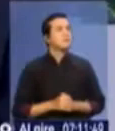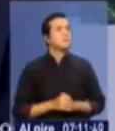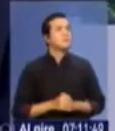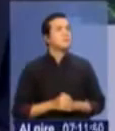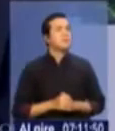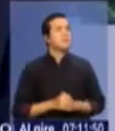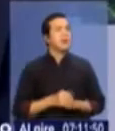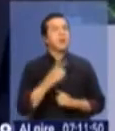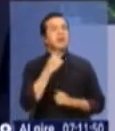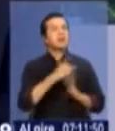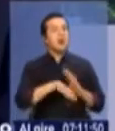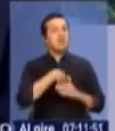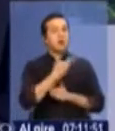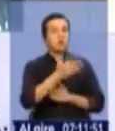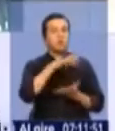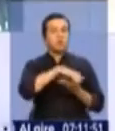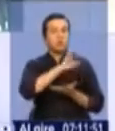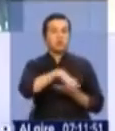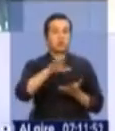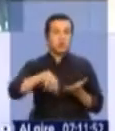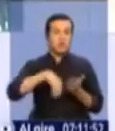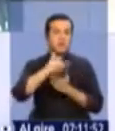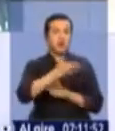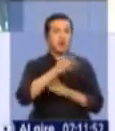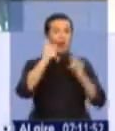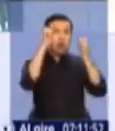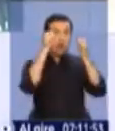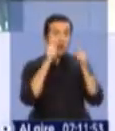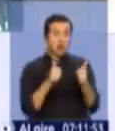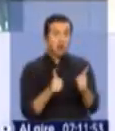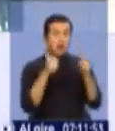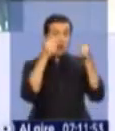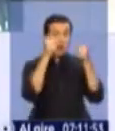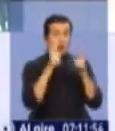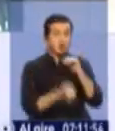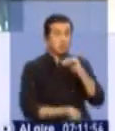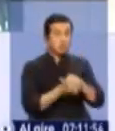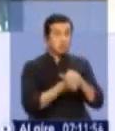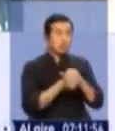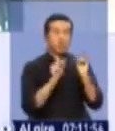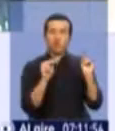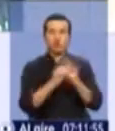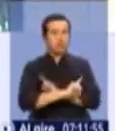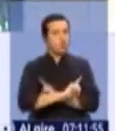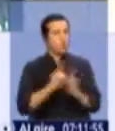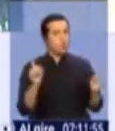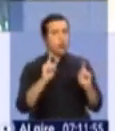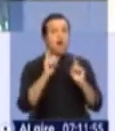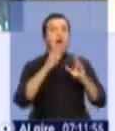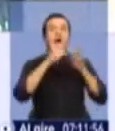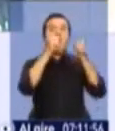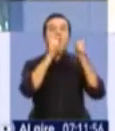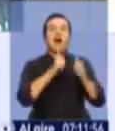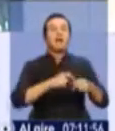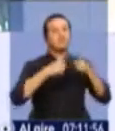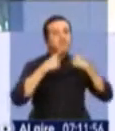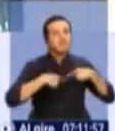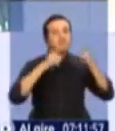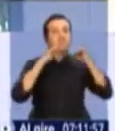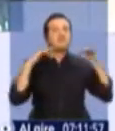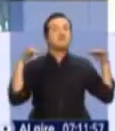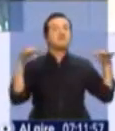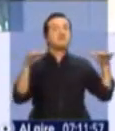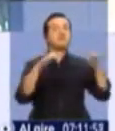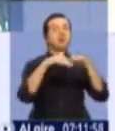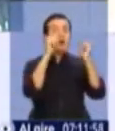en las provincias el arte no debe estar encerrado mi querido reconocido el arte de salir a la calle el arte tiene que